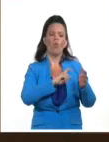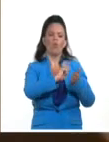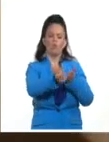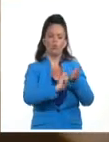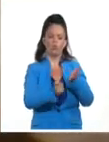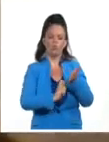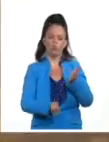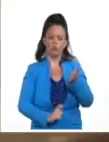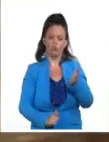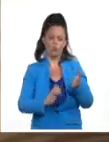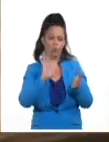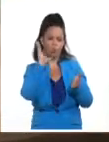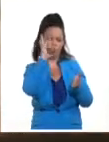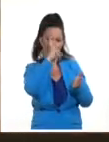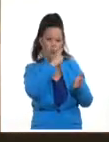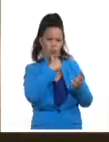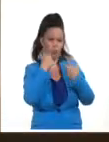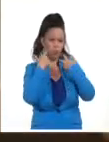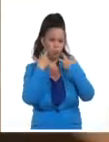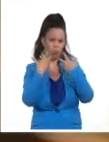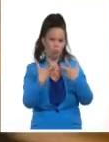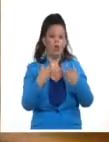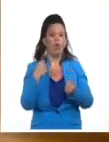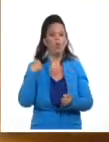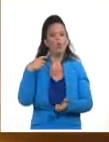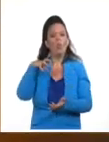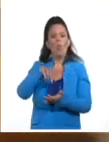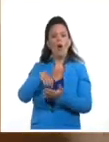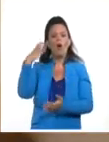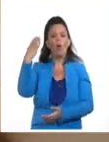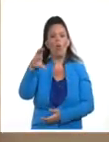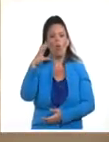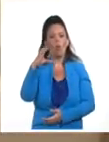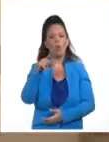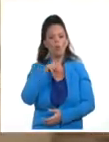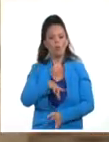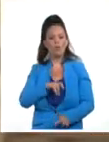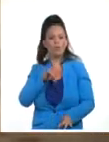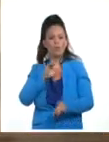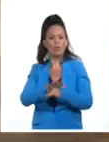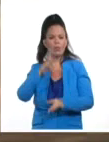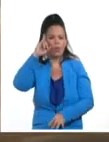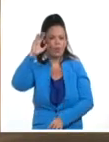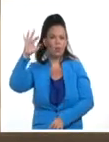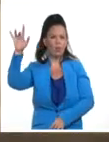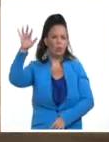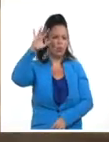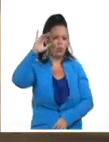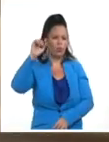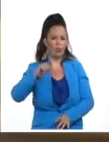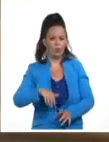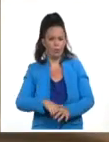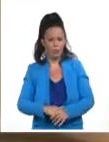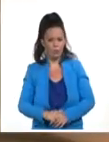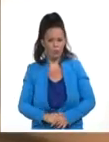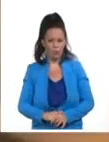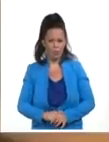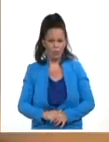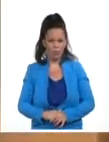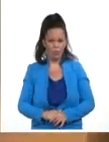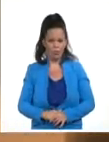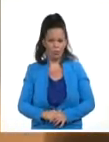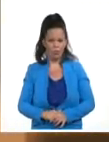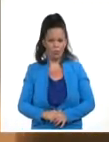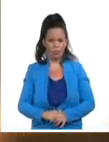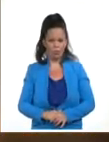asombroso. Aracataca, el sitio donde nació, fue la plataforma de su imaginario. La profesión de escritor es la más solitaria del